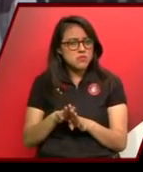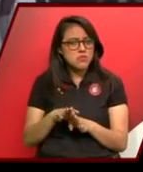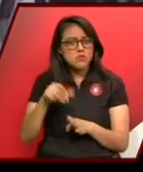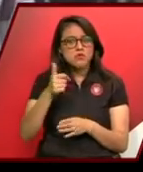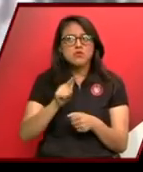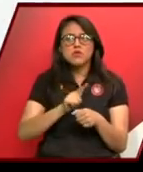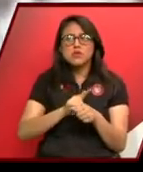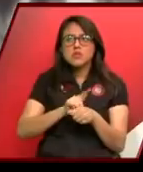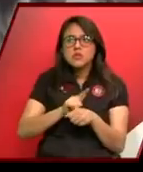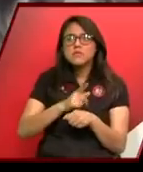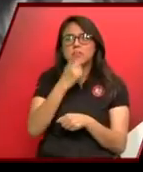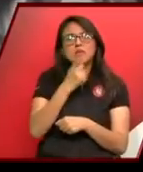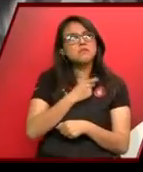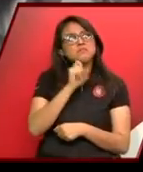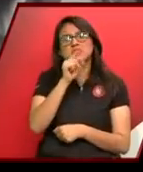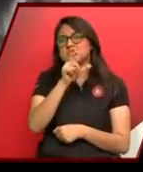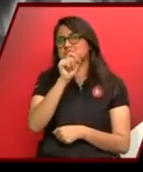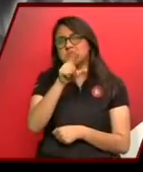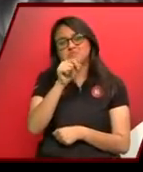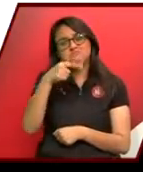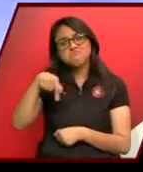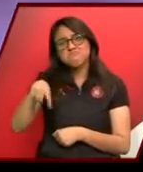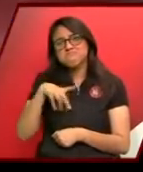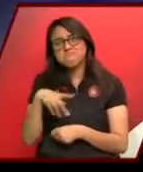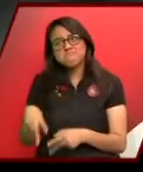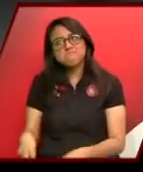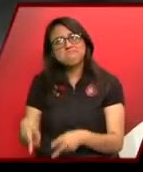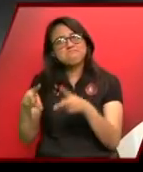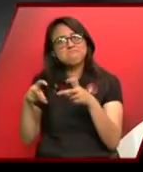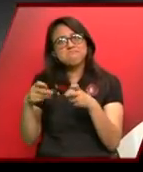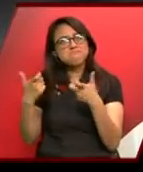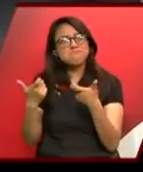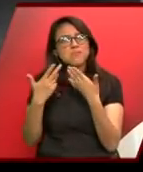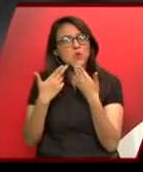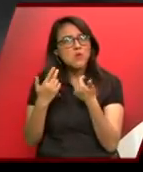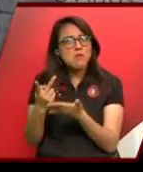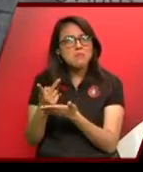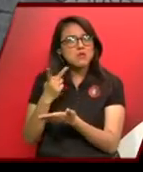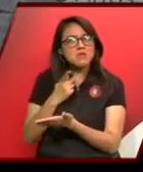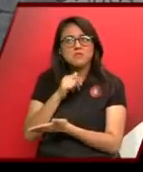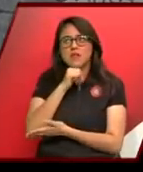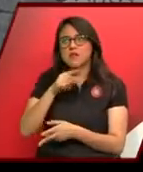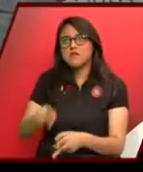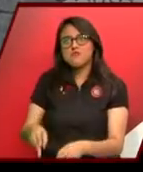unos licenciados y me dijeron lo mismo, que era sacadera de dinero, o sea,